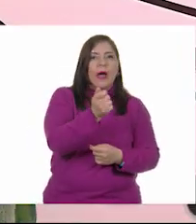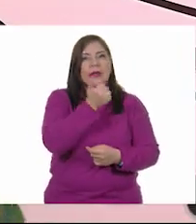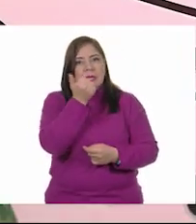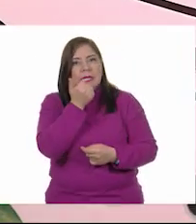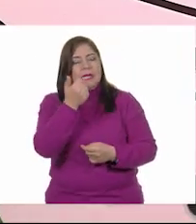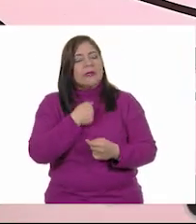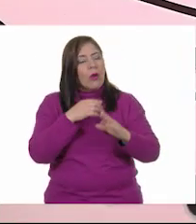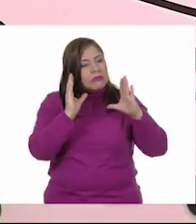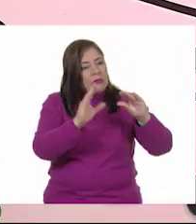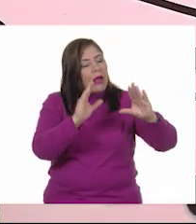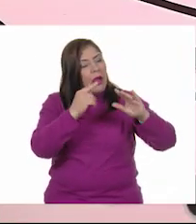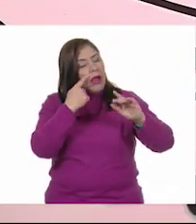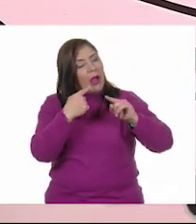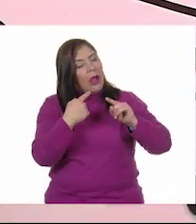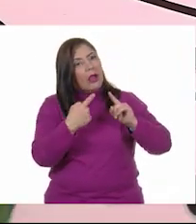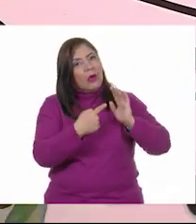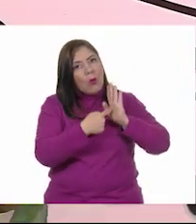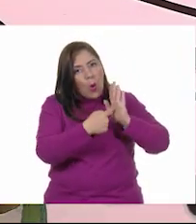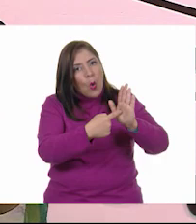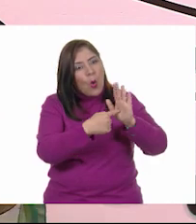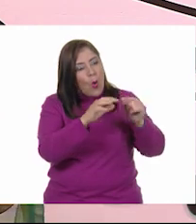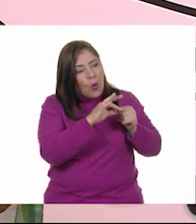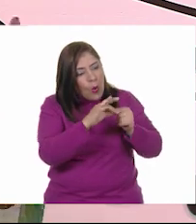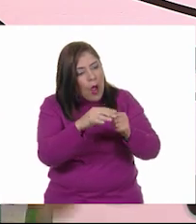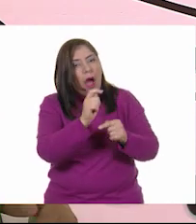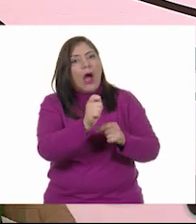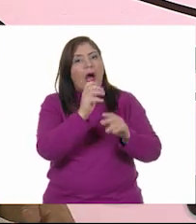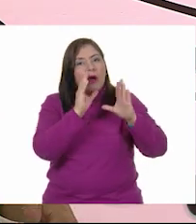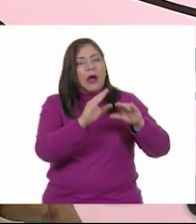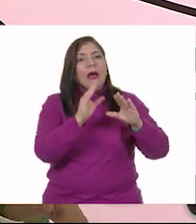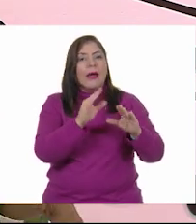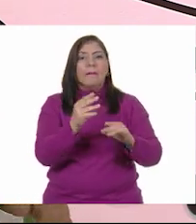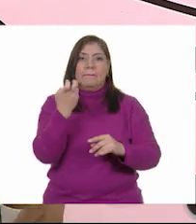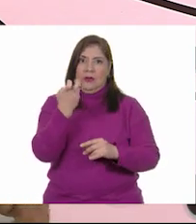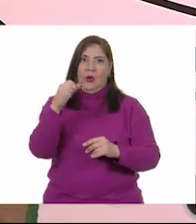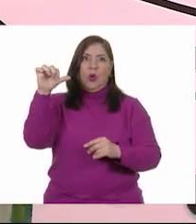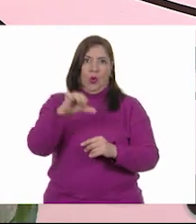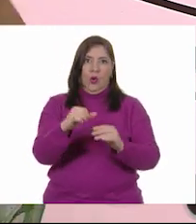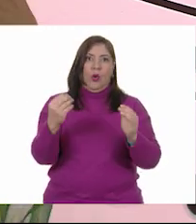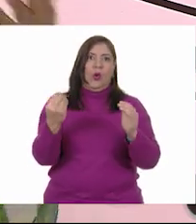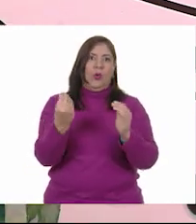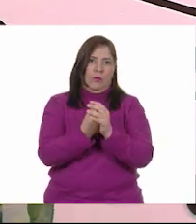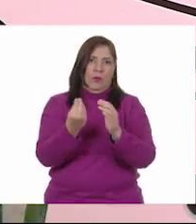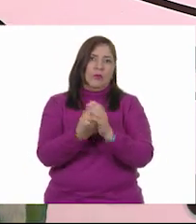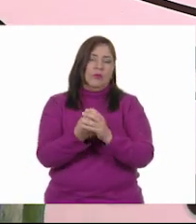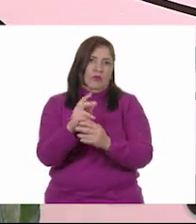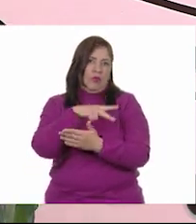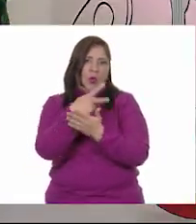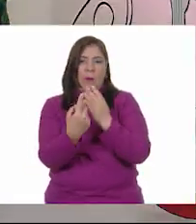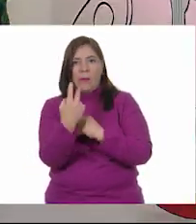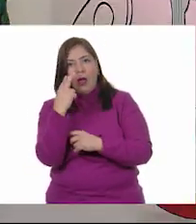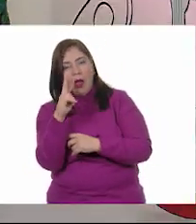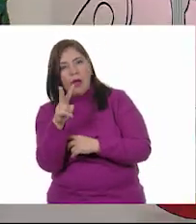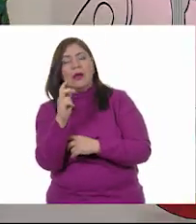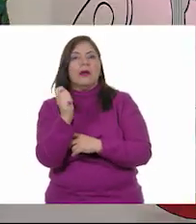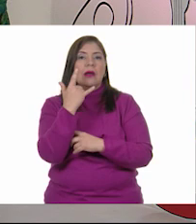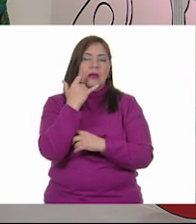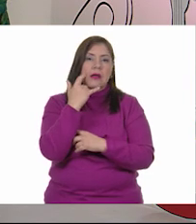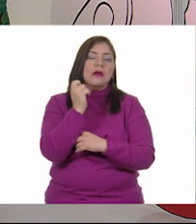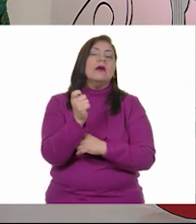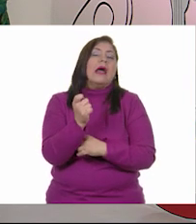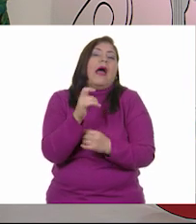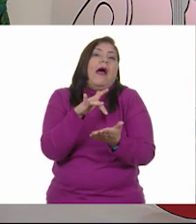aportaciones, guiándolos y enseñándoles. Pero por eso existe este programa, para que aprendamos. Nos enseñan